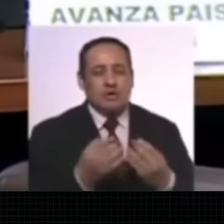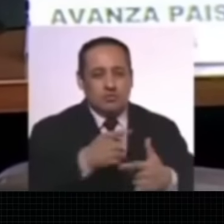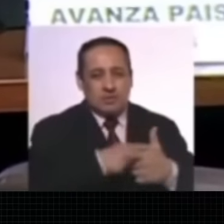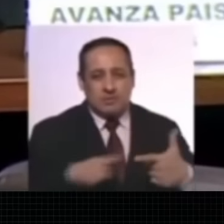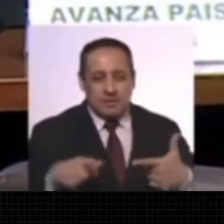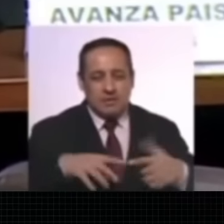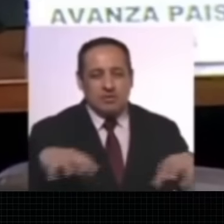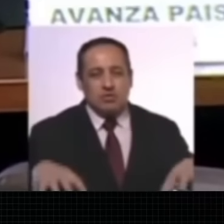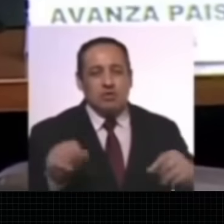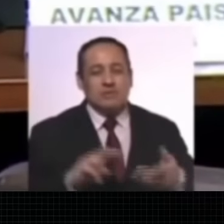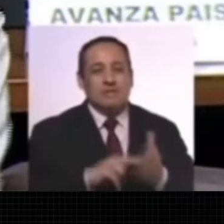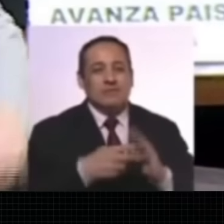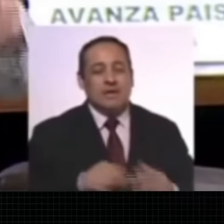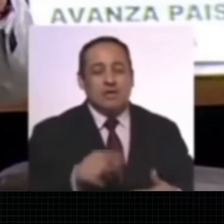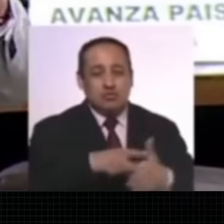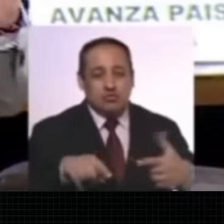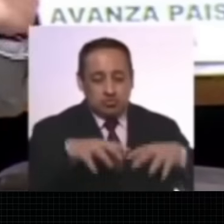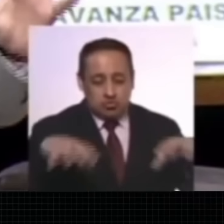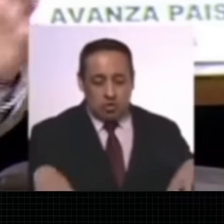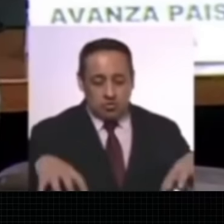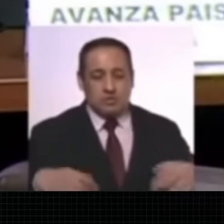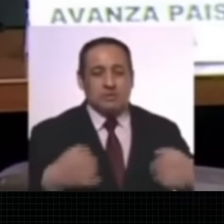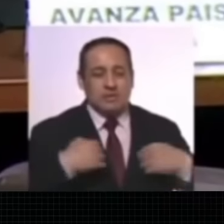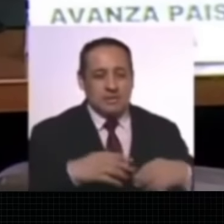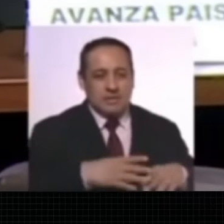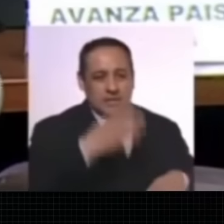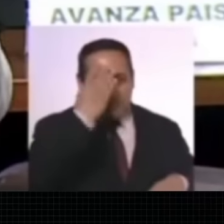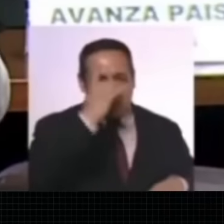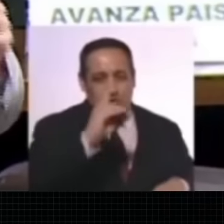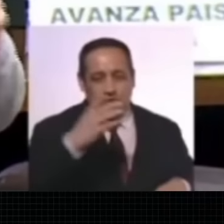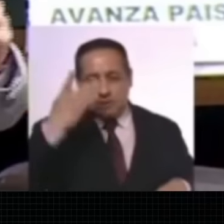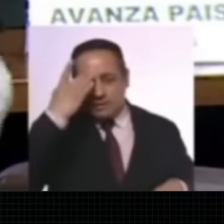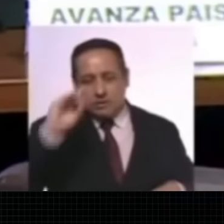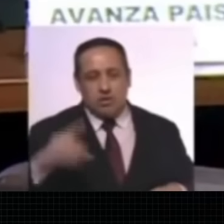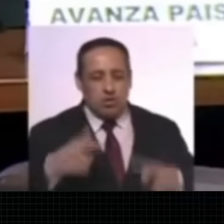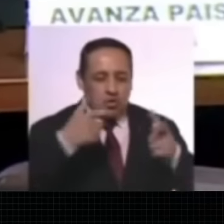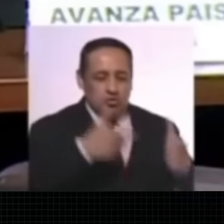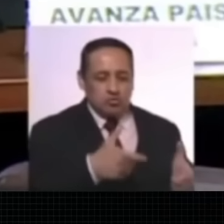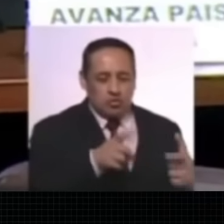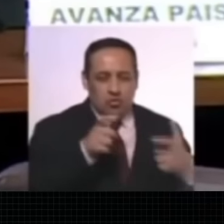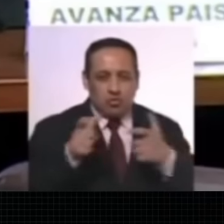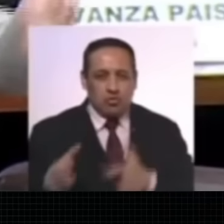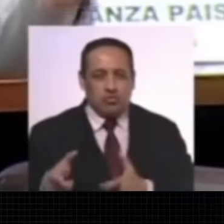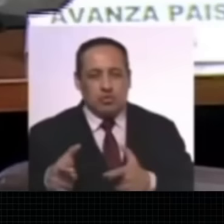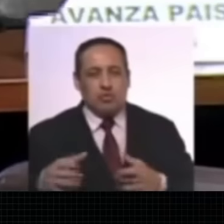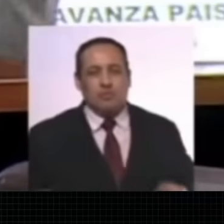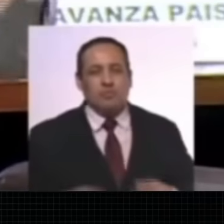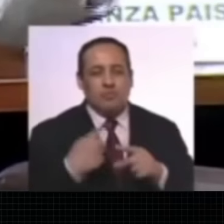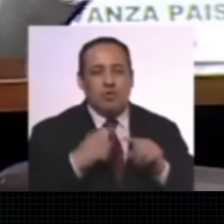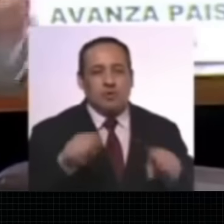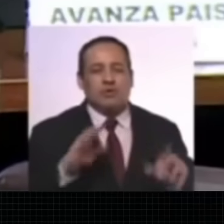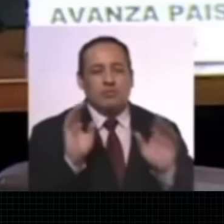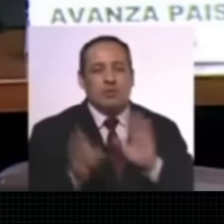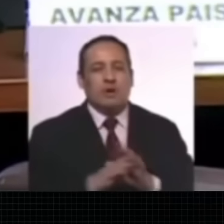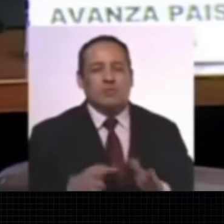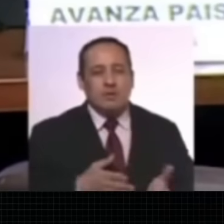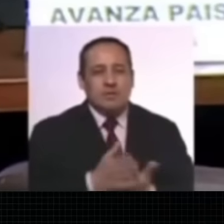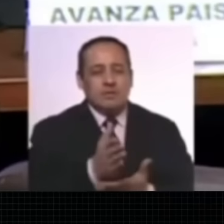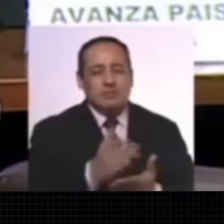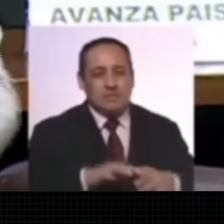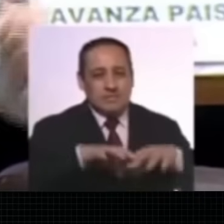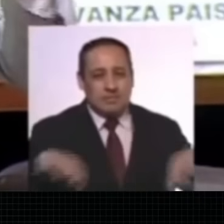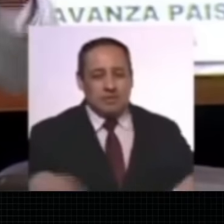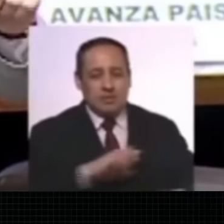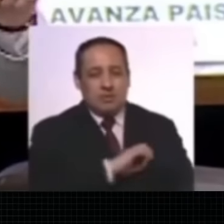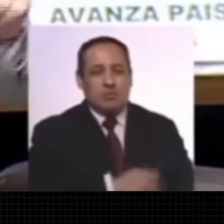ahora van a ser dos cámaras las que tengan que tomar decisiones y controlarse unas a otras por lo tanto siguiendo el principio de separación